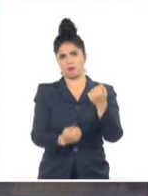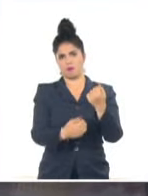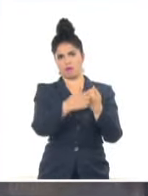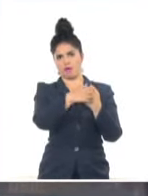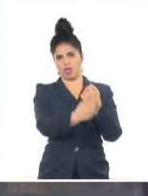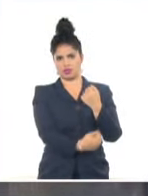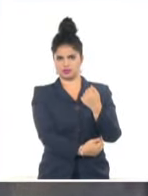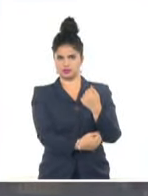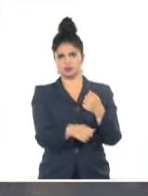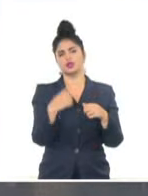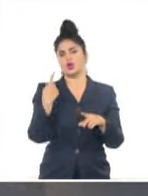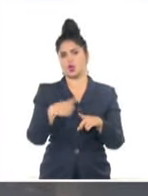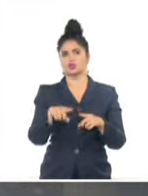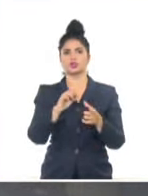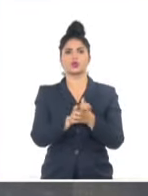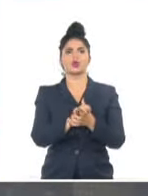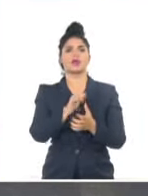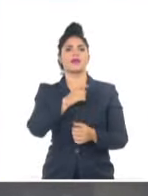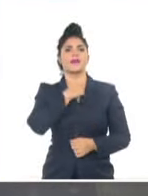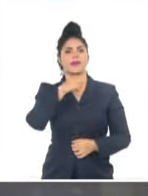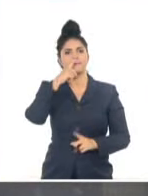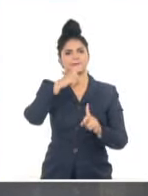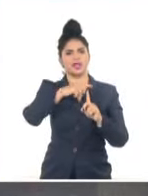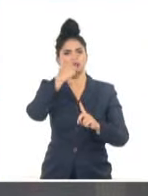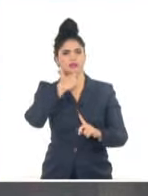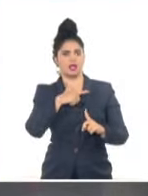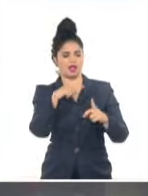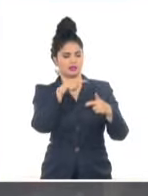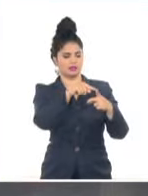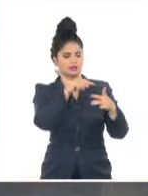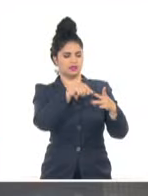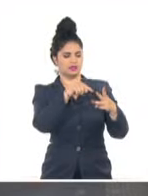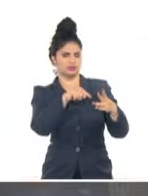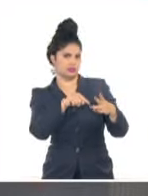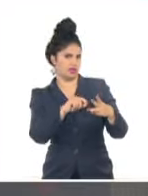de Alimentos. Quiere decir que fueron tres materias primas que debíamos haber importado.